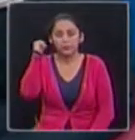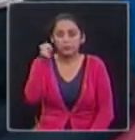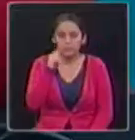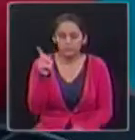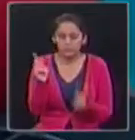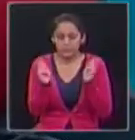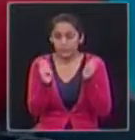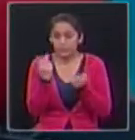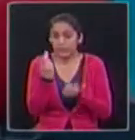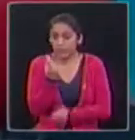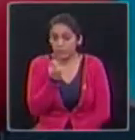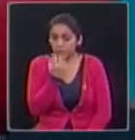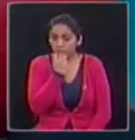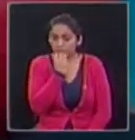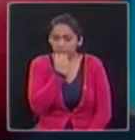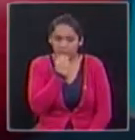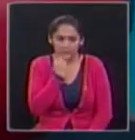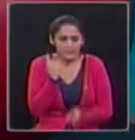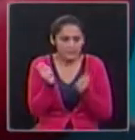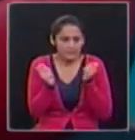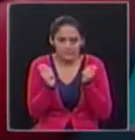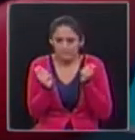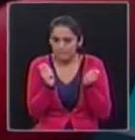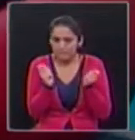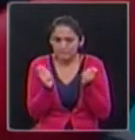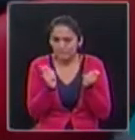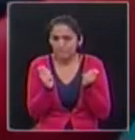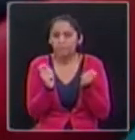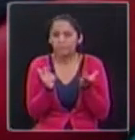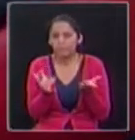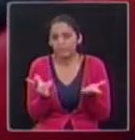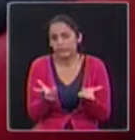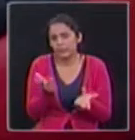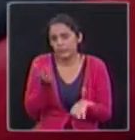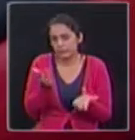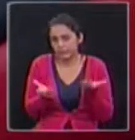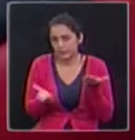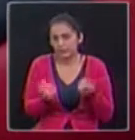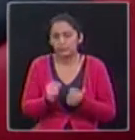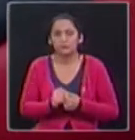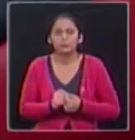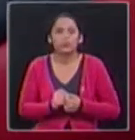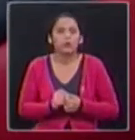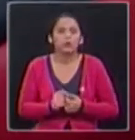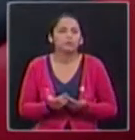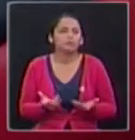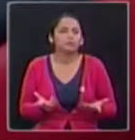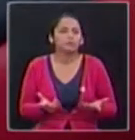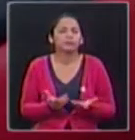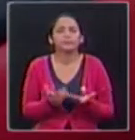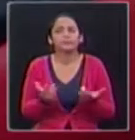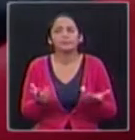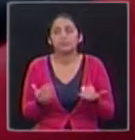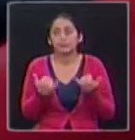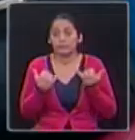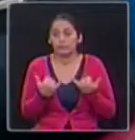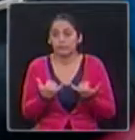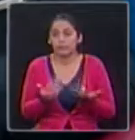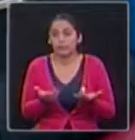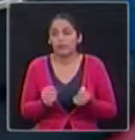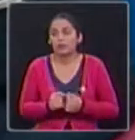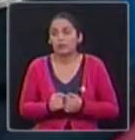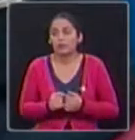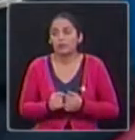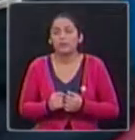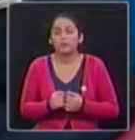de disminuyendo o pretender disminuir ciertos tributos, y en materia de que, por ejemplo, le den al sector